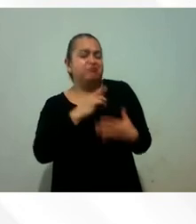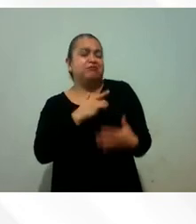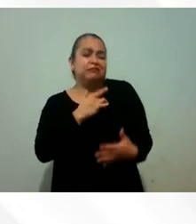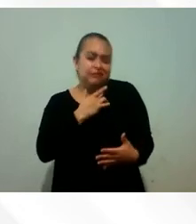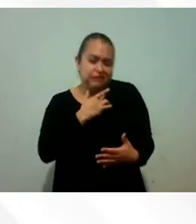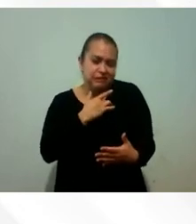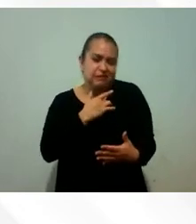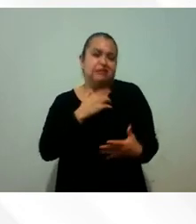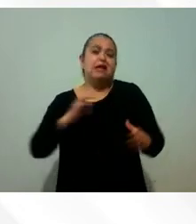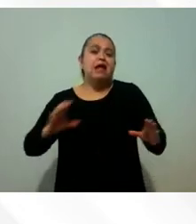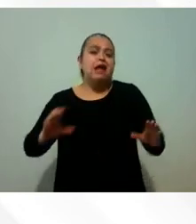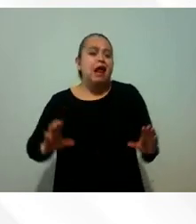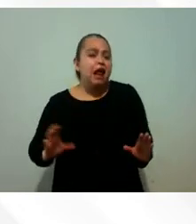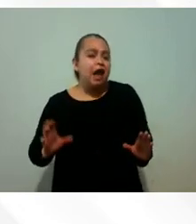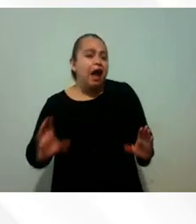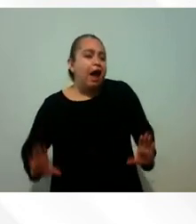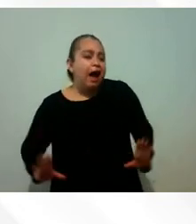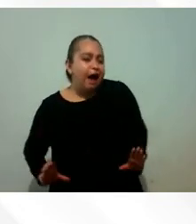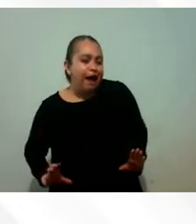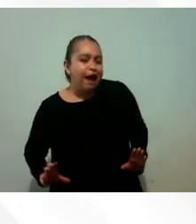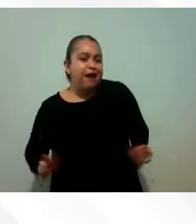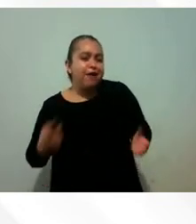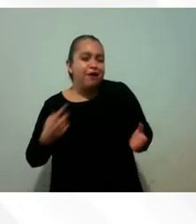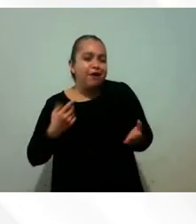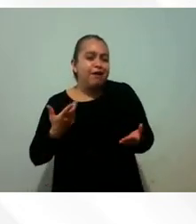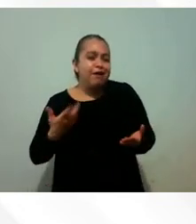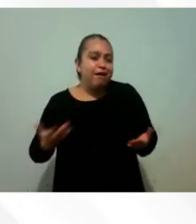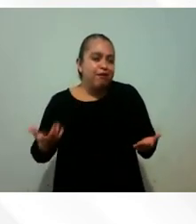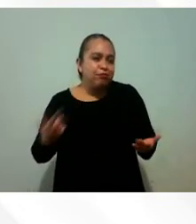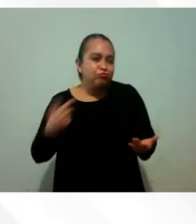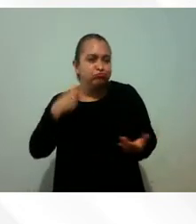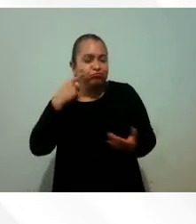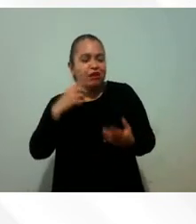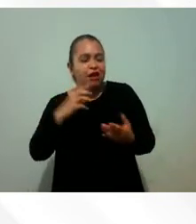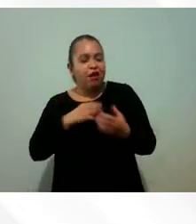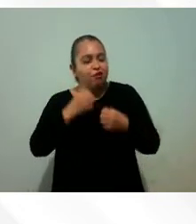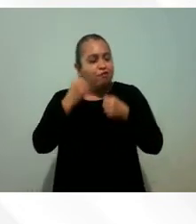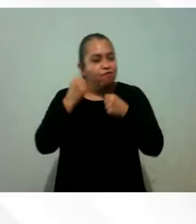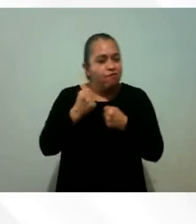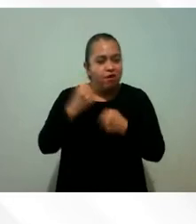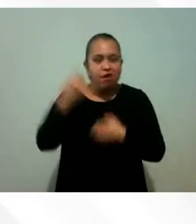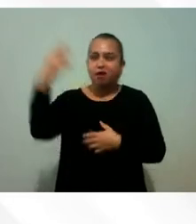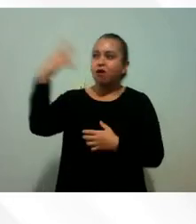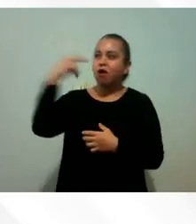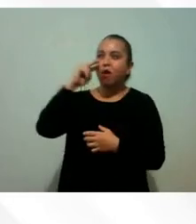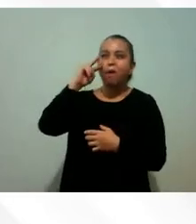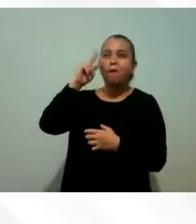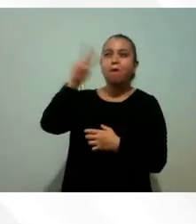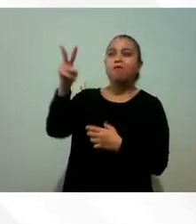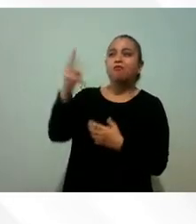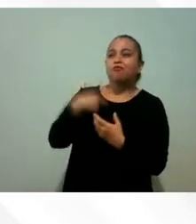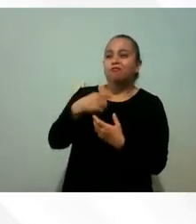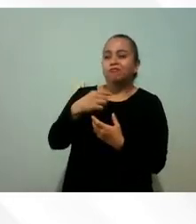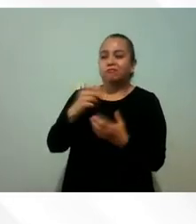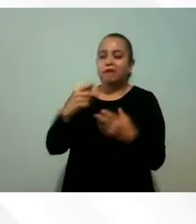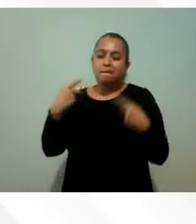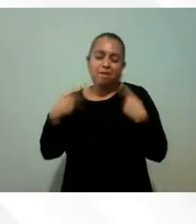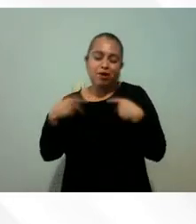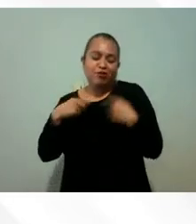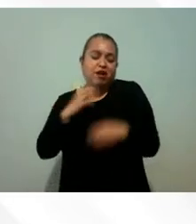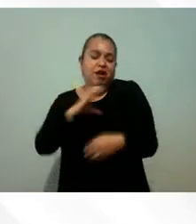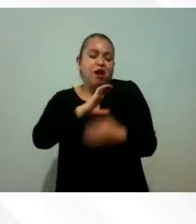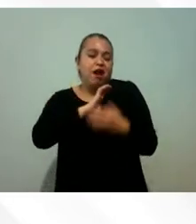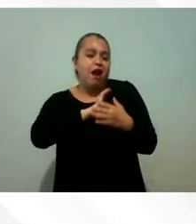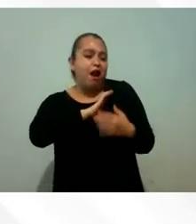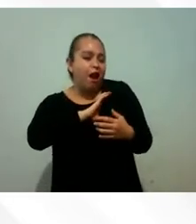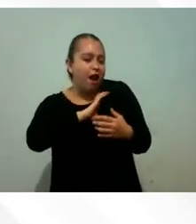Gracias, Mónica. Una puesta de sol nos emociona cuando lo vemos con un ser querido. La importancia de aceptar al